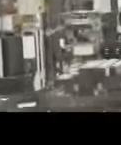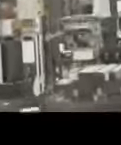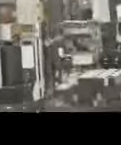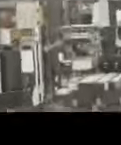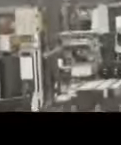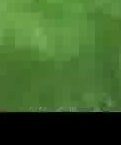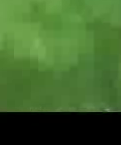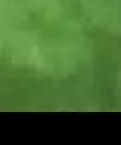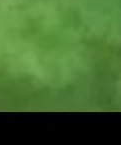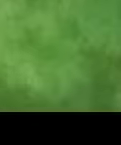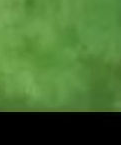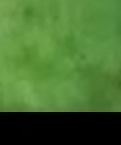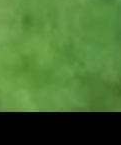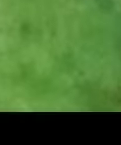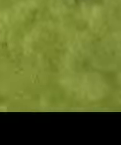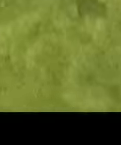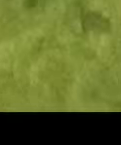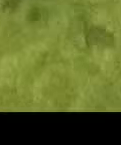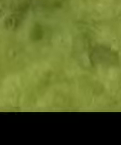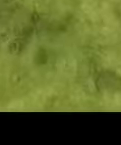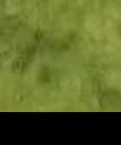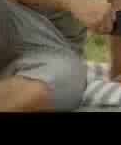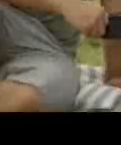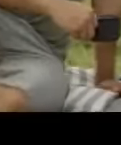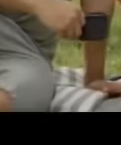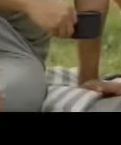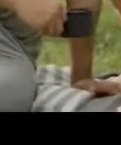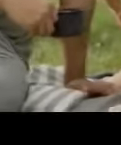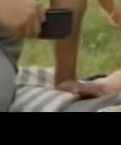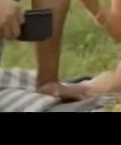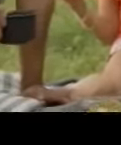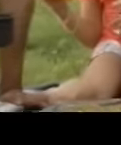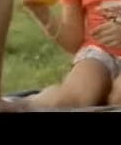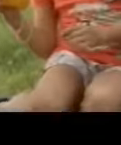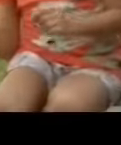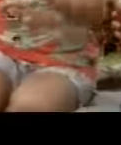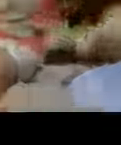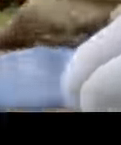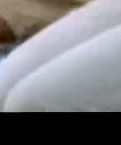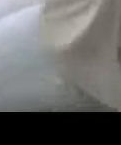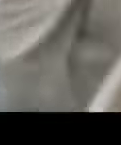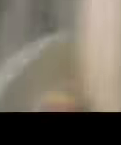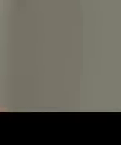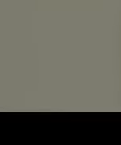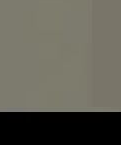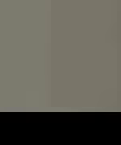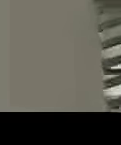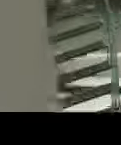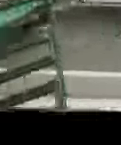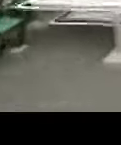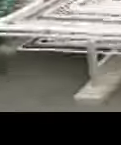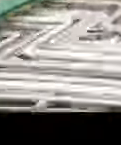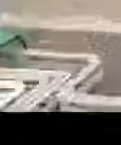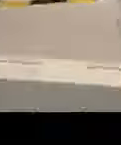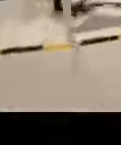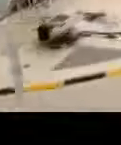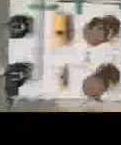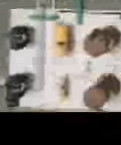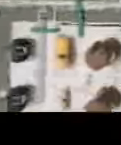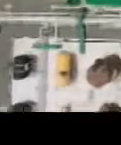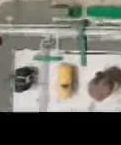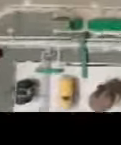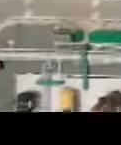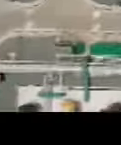Cuando nos sentimos seguros, podemos proteger desde lo más grande hasta lo más importante. Desde